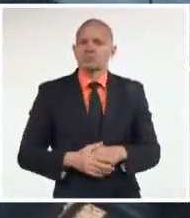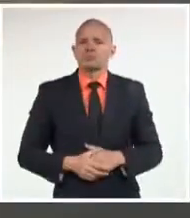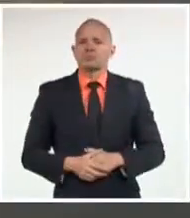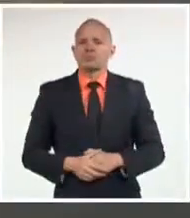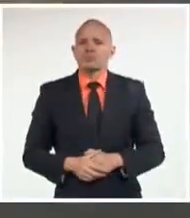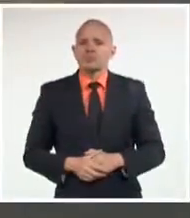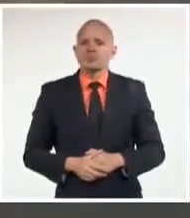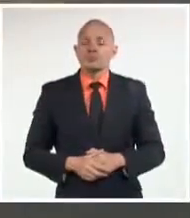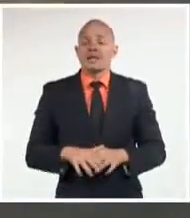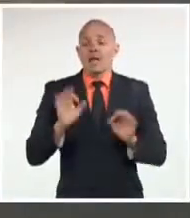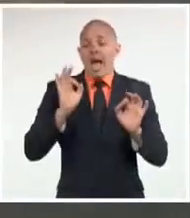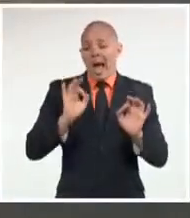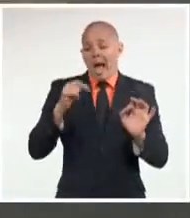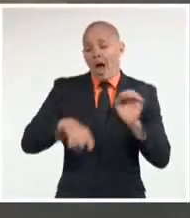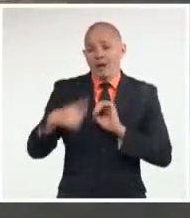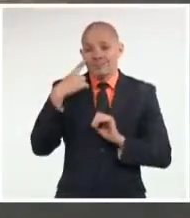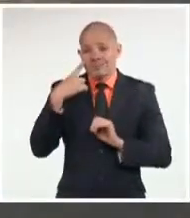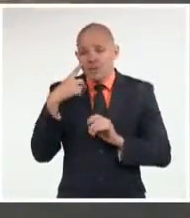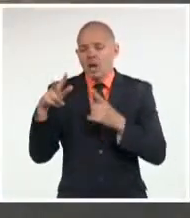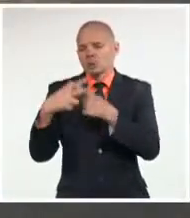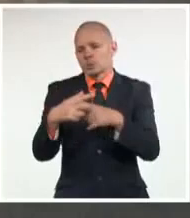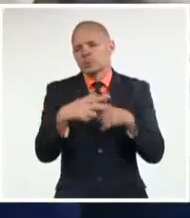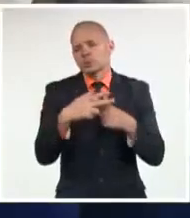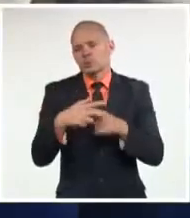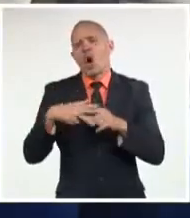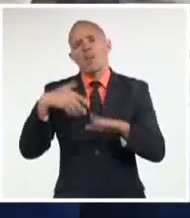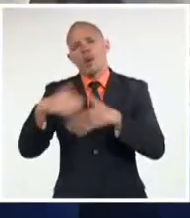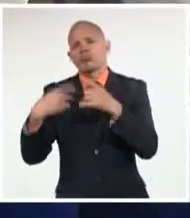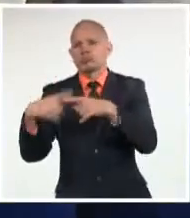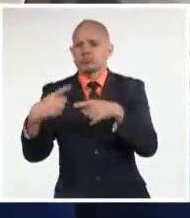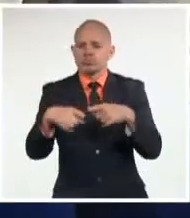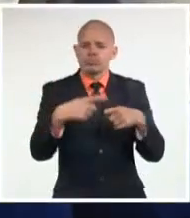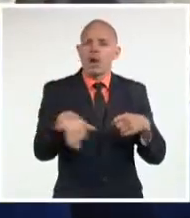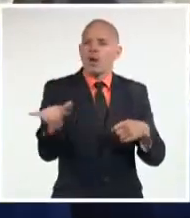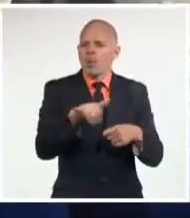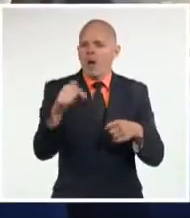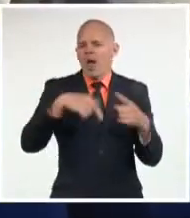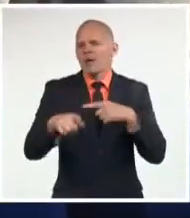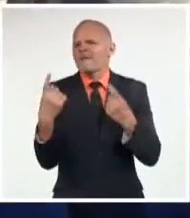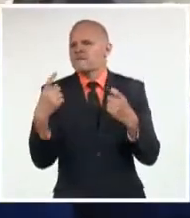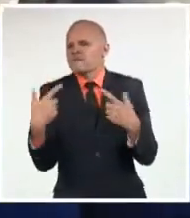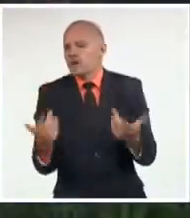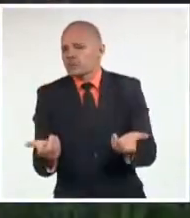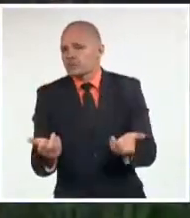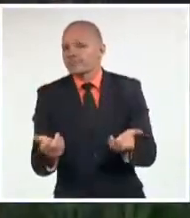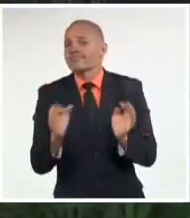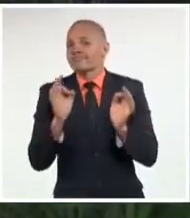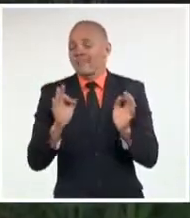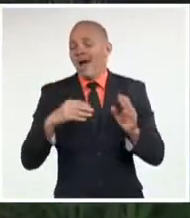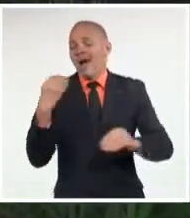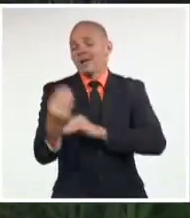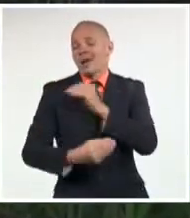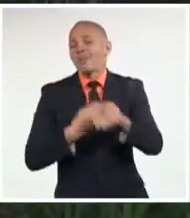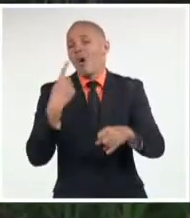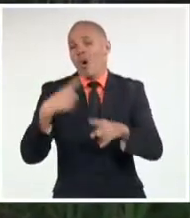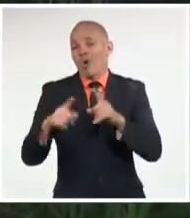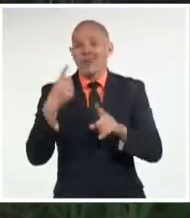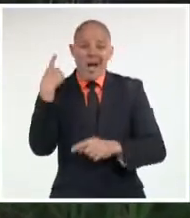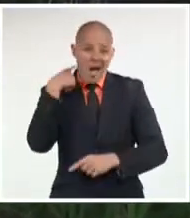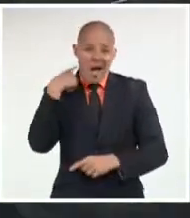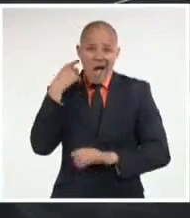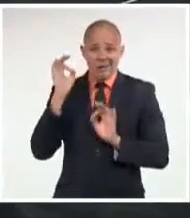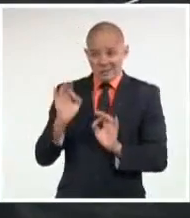evento hidrometeorológico, la provincia más occidental asume también el desafío de cambiar con prontitud una realidad que por años